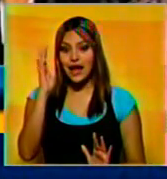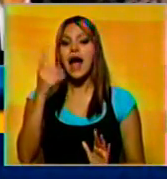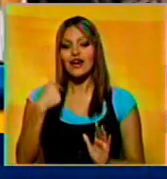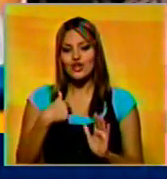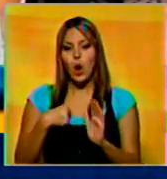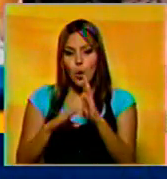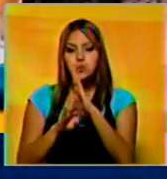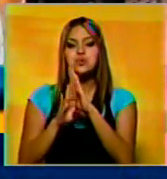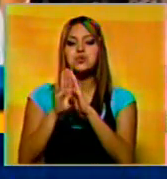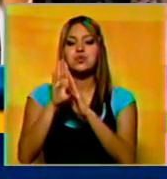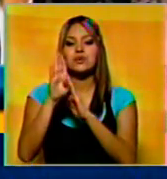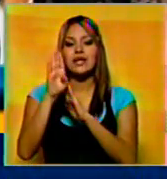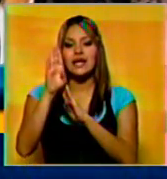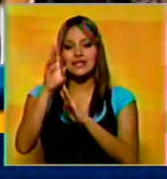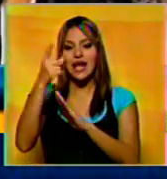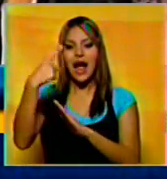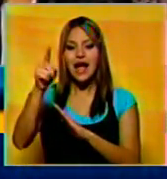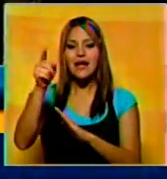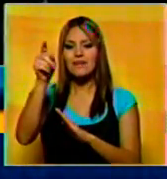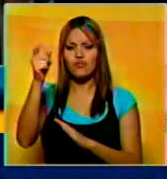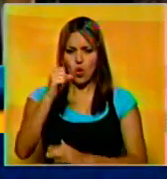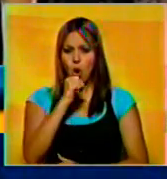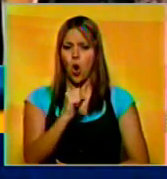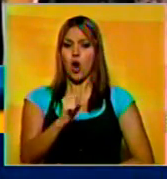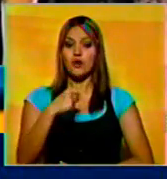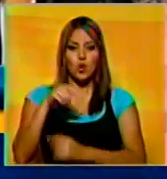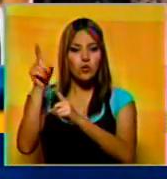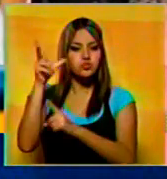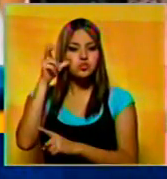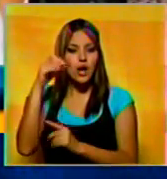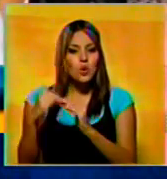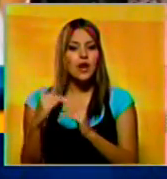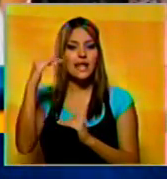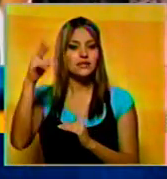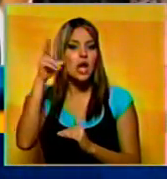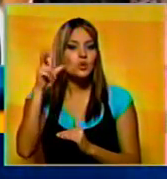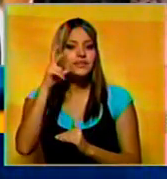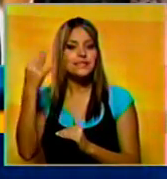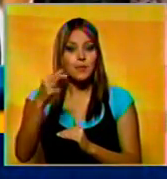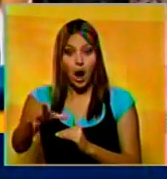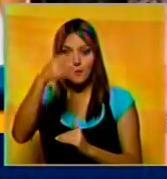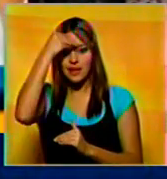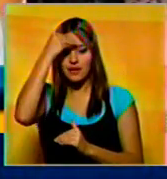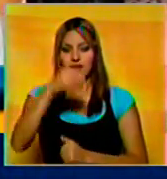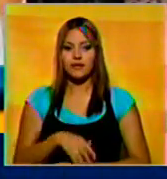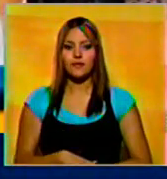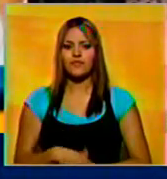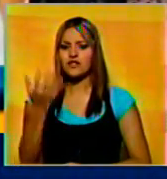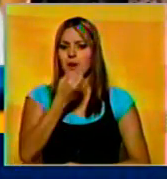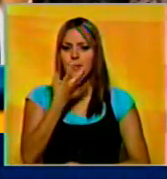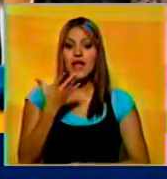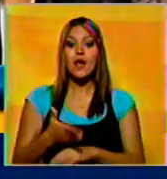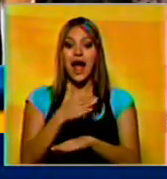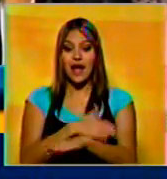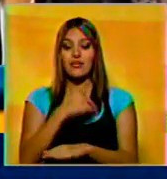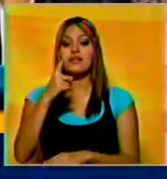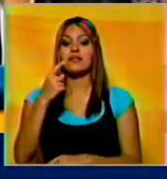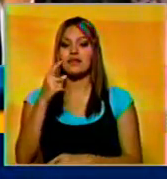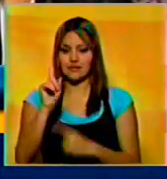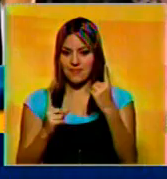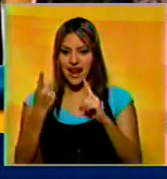crecimos escuchando Plácido Domingo y Pavarotti. Eros Ramazzotti fue bellísimo, lo grabamos en Milano, donde él tiene el